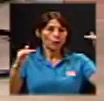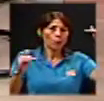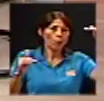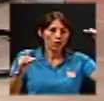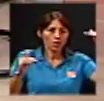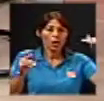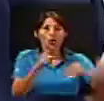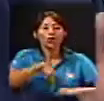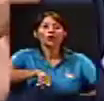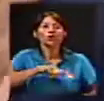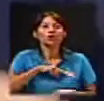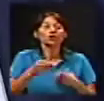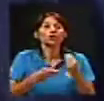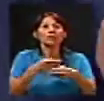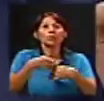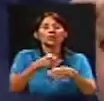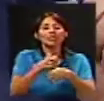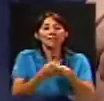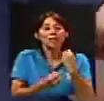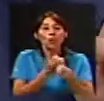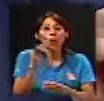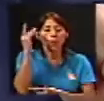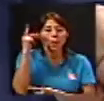económica al país, como un trickle down effect,